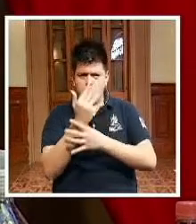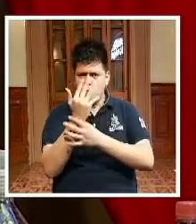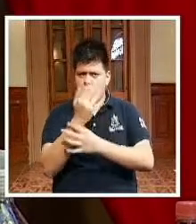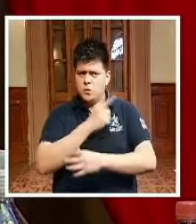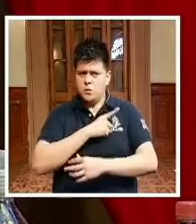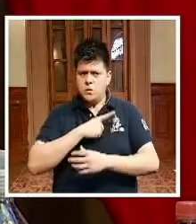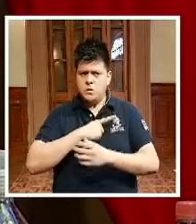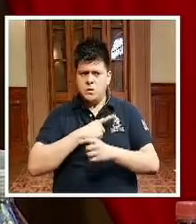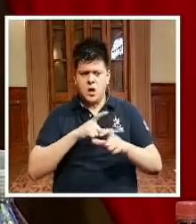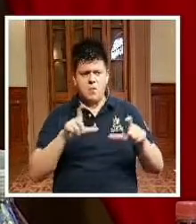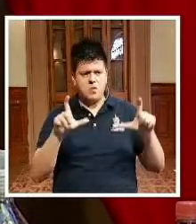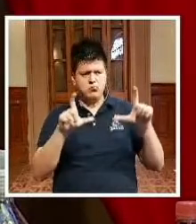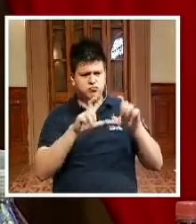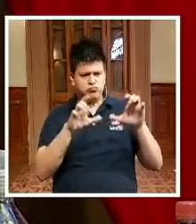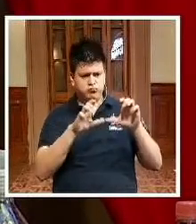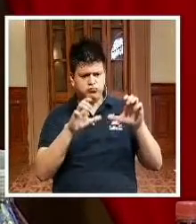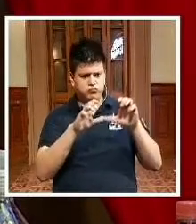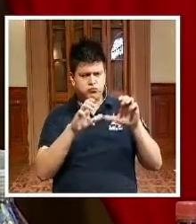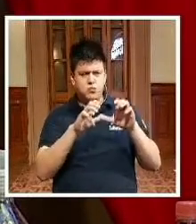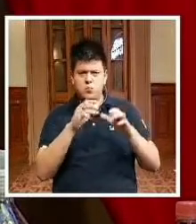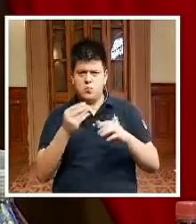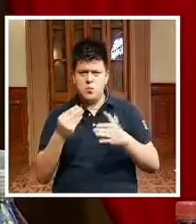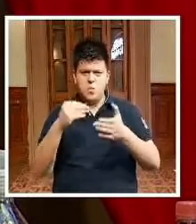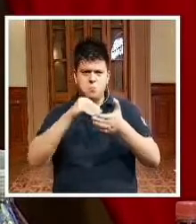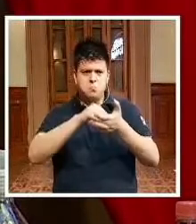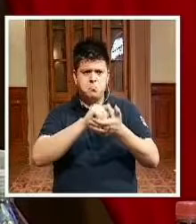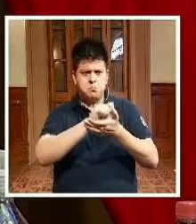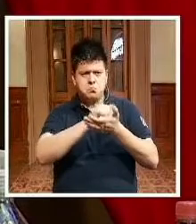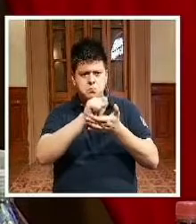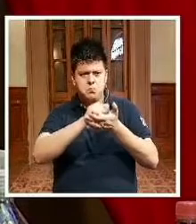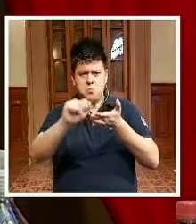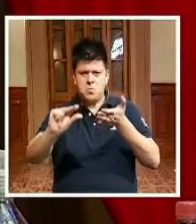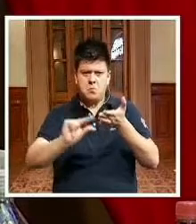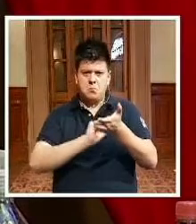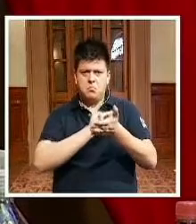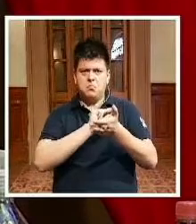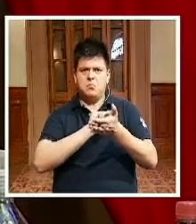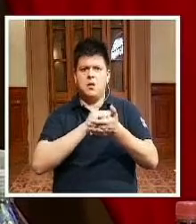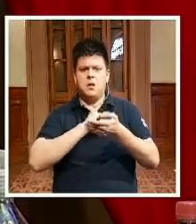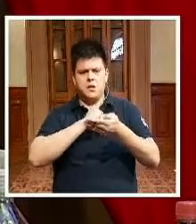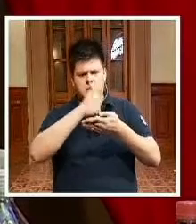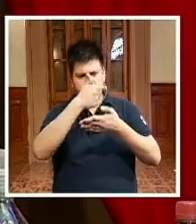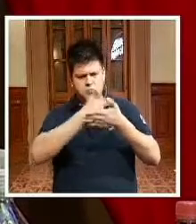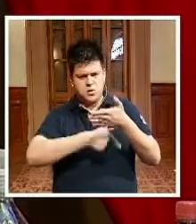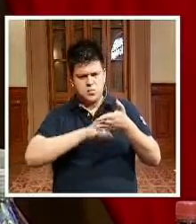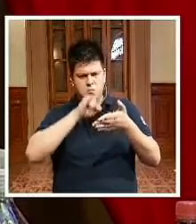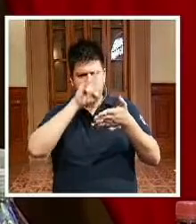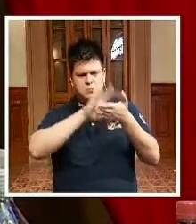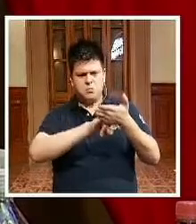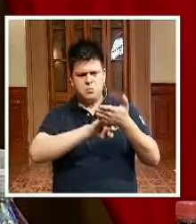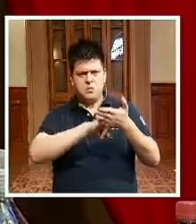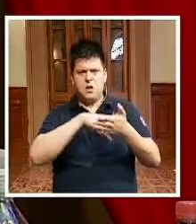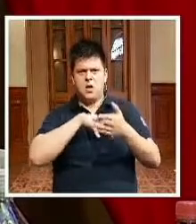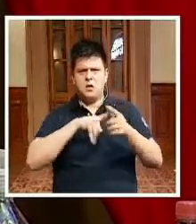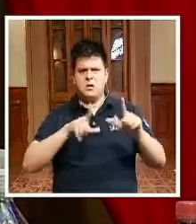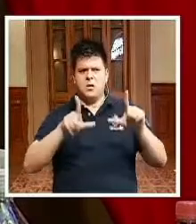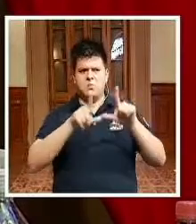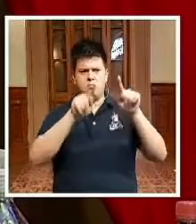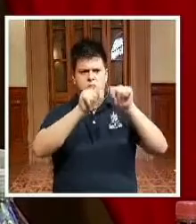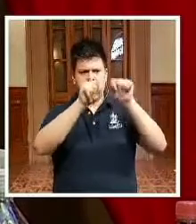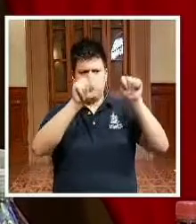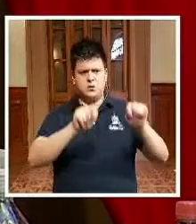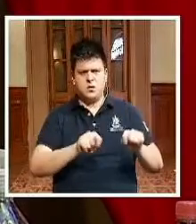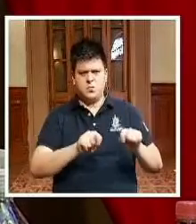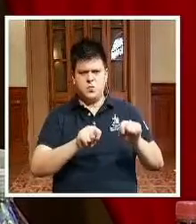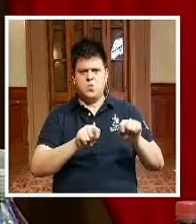que certificado que tenga todas las credenciales que tenga su título su